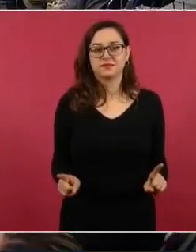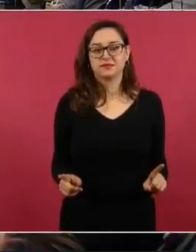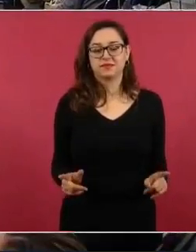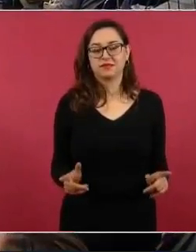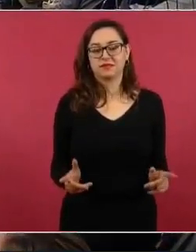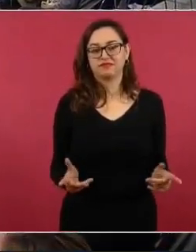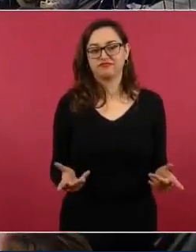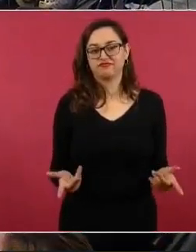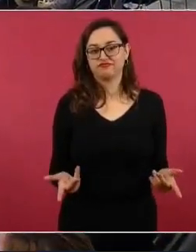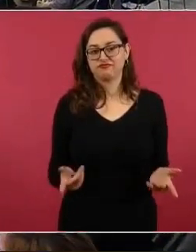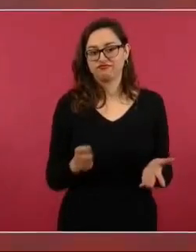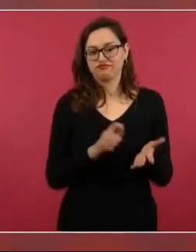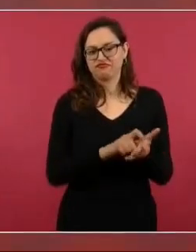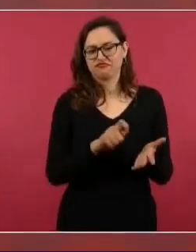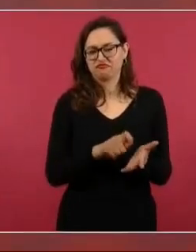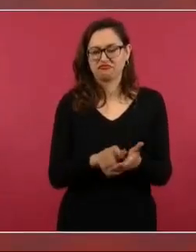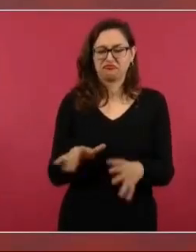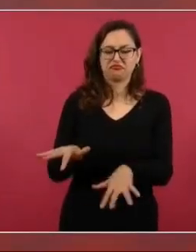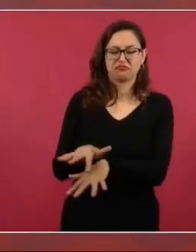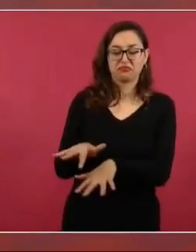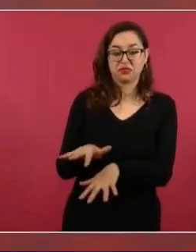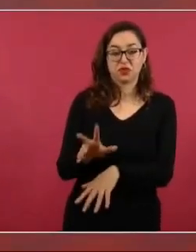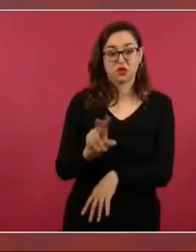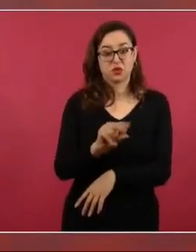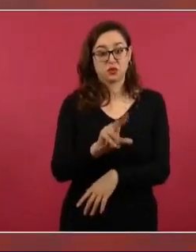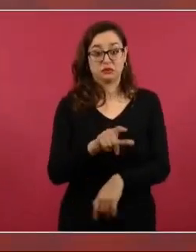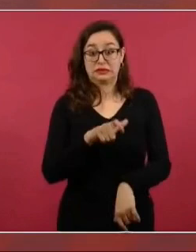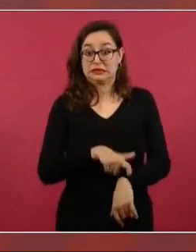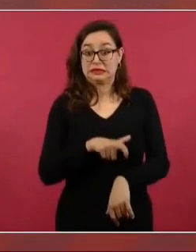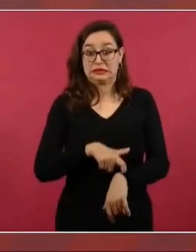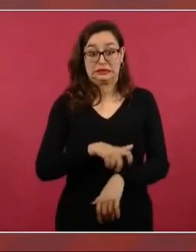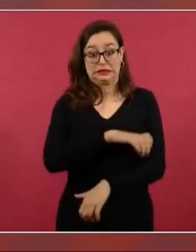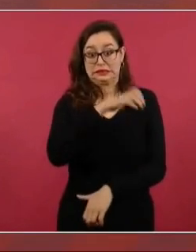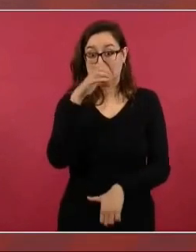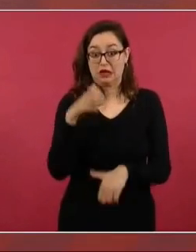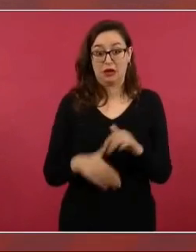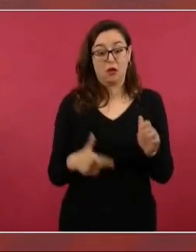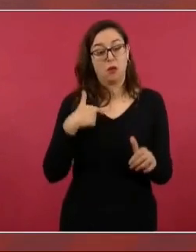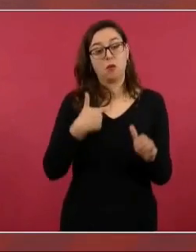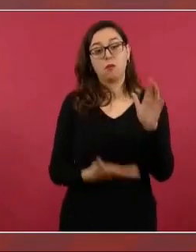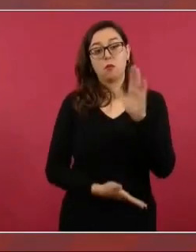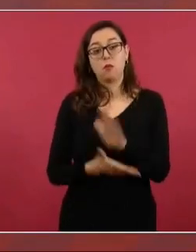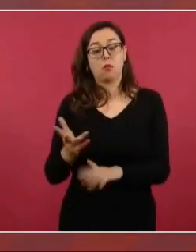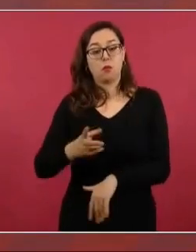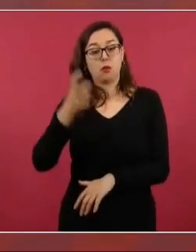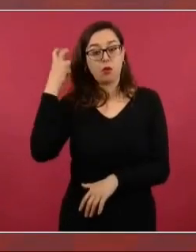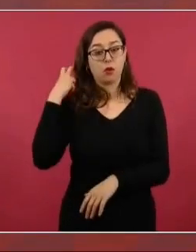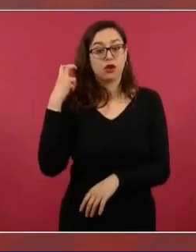cualquier escritor o articulista. Bueno, ya vamos a terminar porque voy a una gira